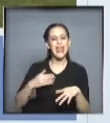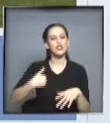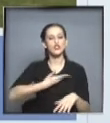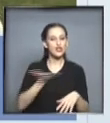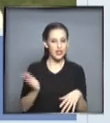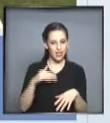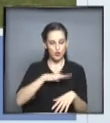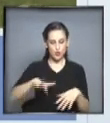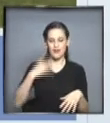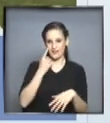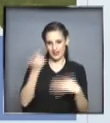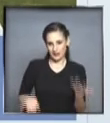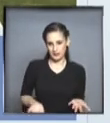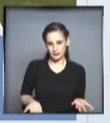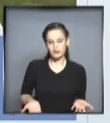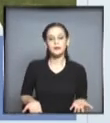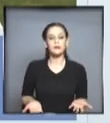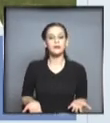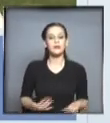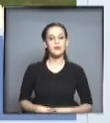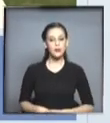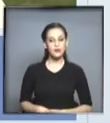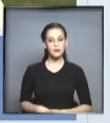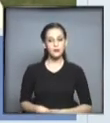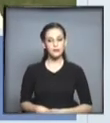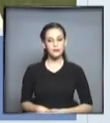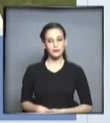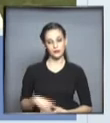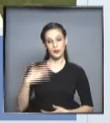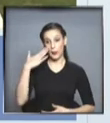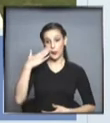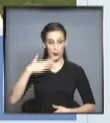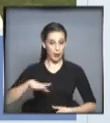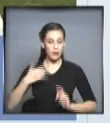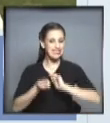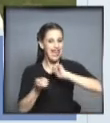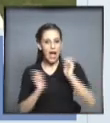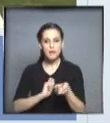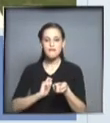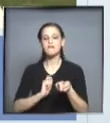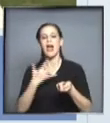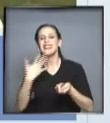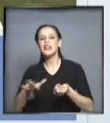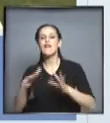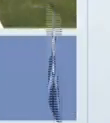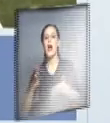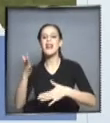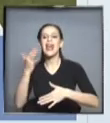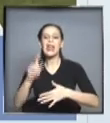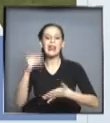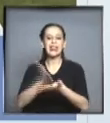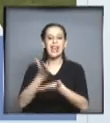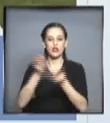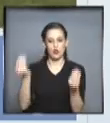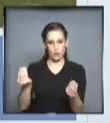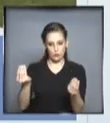en que viven. Por supuesto, esto luego se traduce en la construcción de derechos, ¿sí?